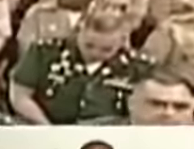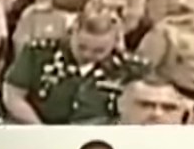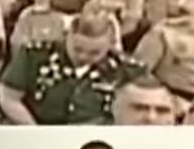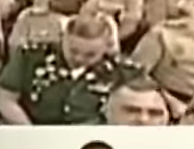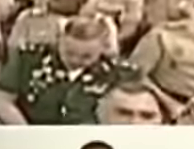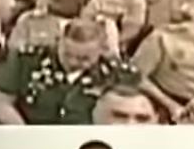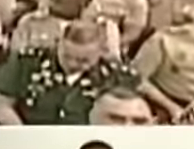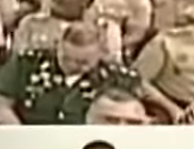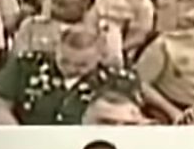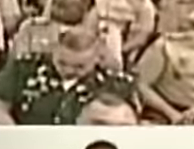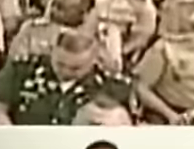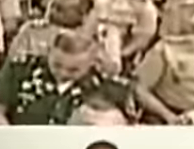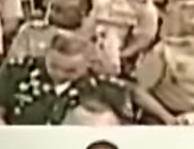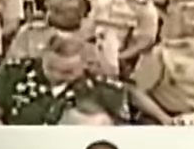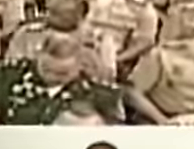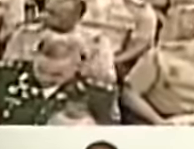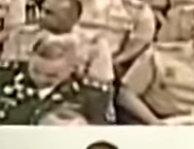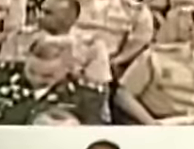el destino de la Guayana Esequiba.